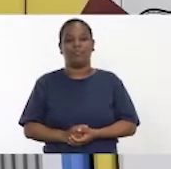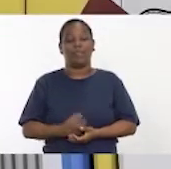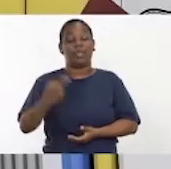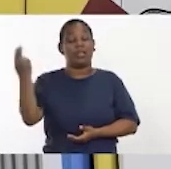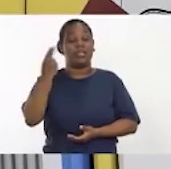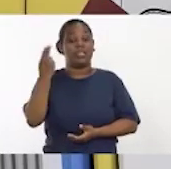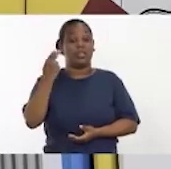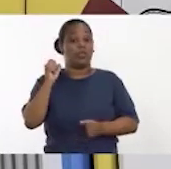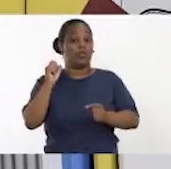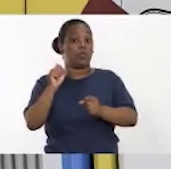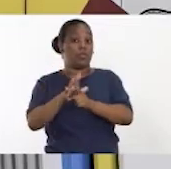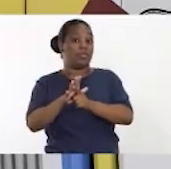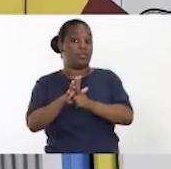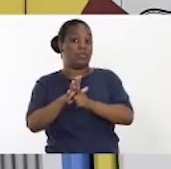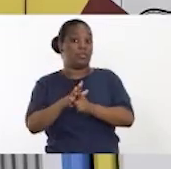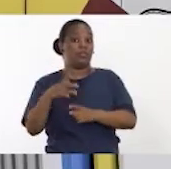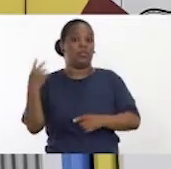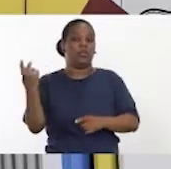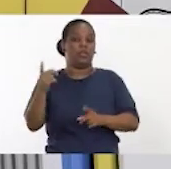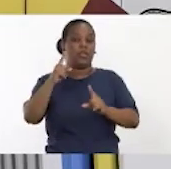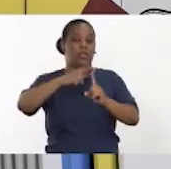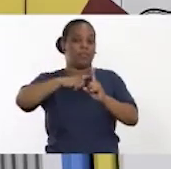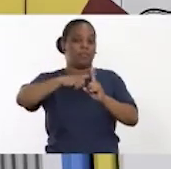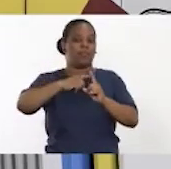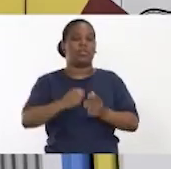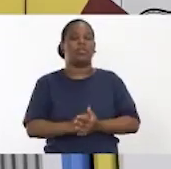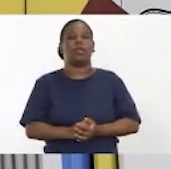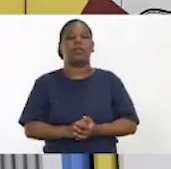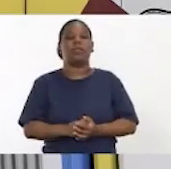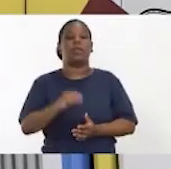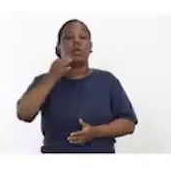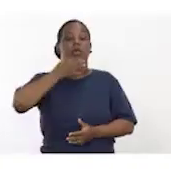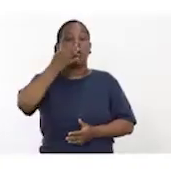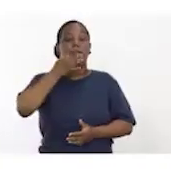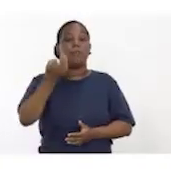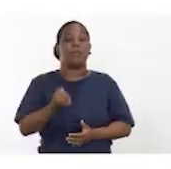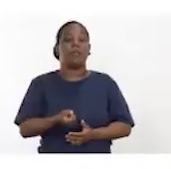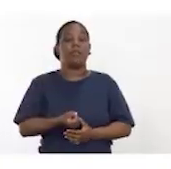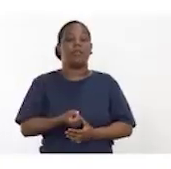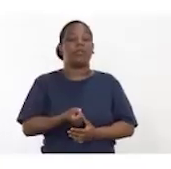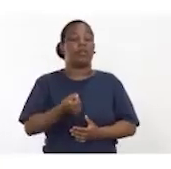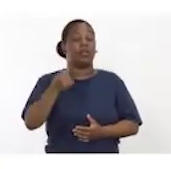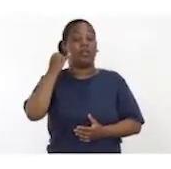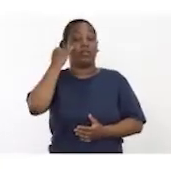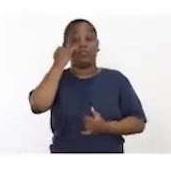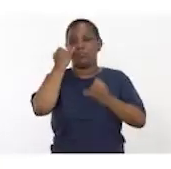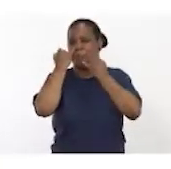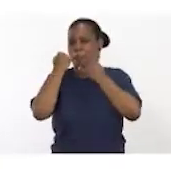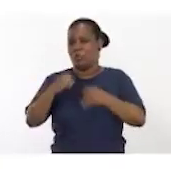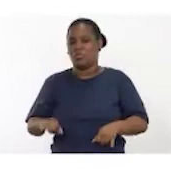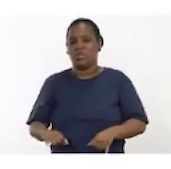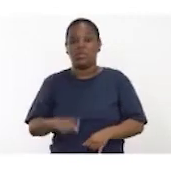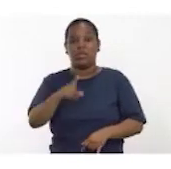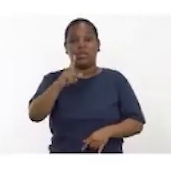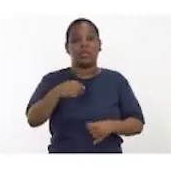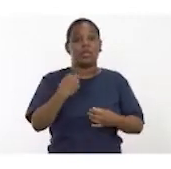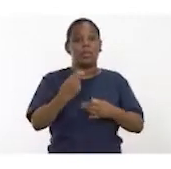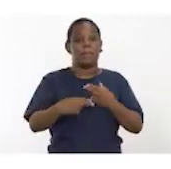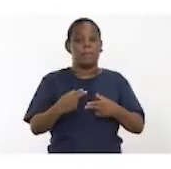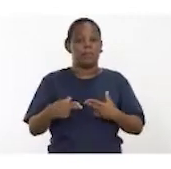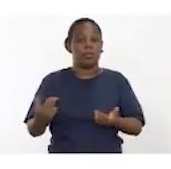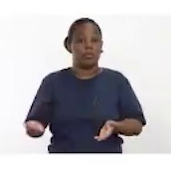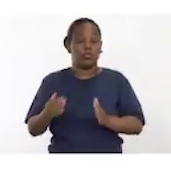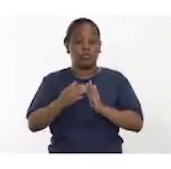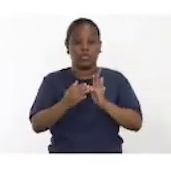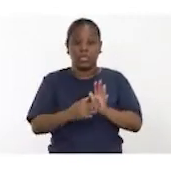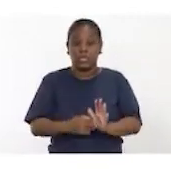El segundo principio de la termodinámica nos dice que es imposible que ocurra un proceso periódico